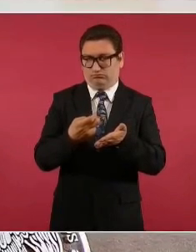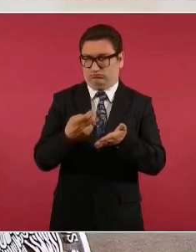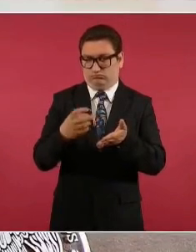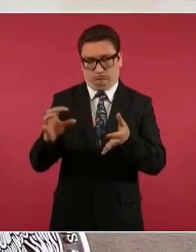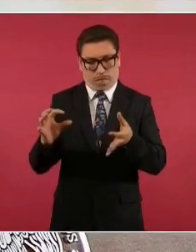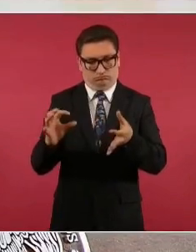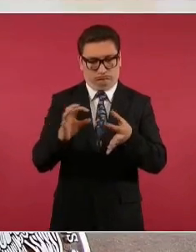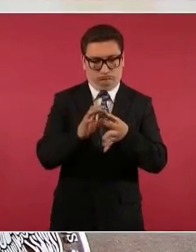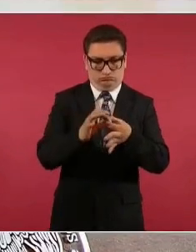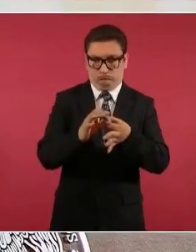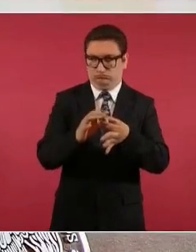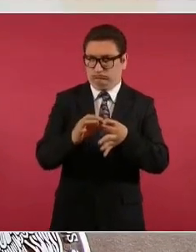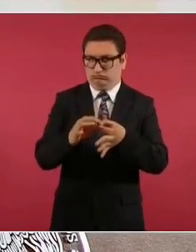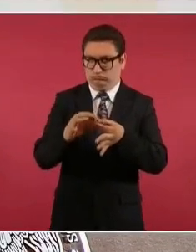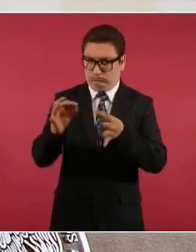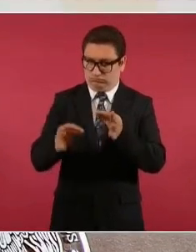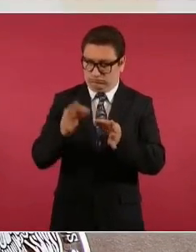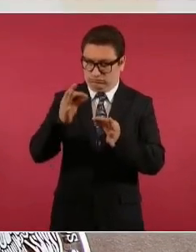con lo que